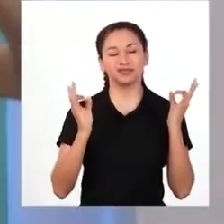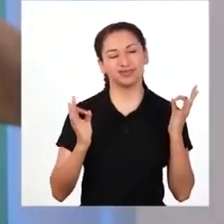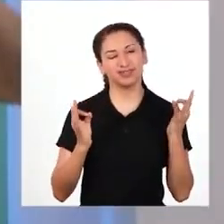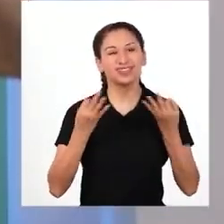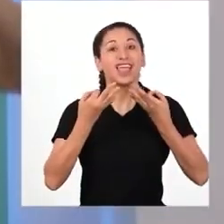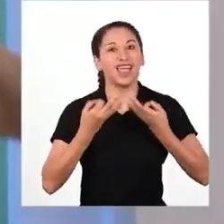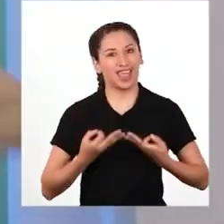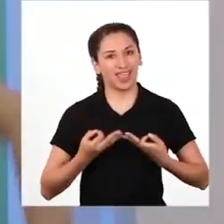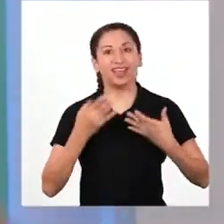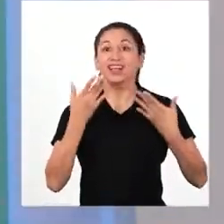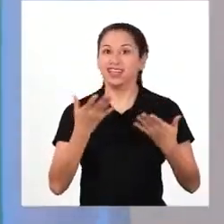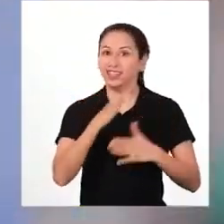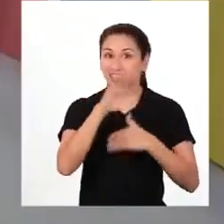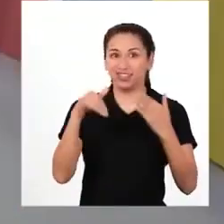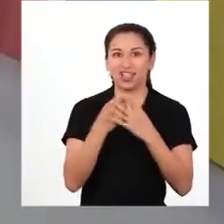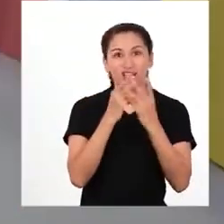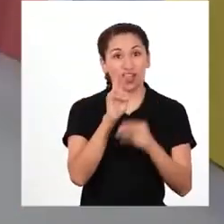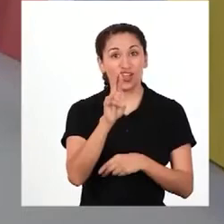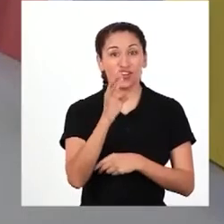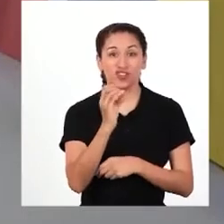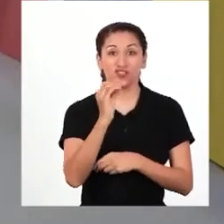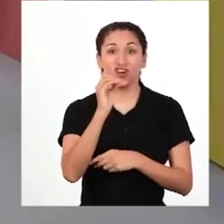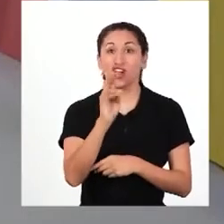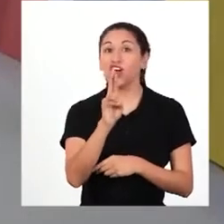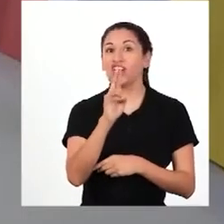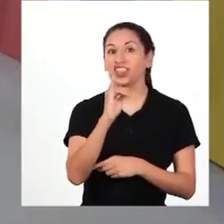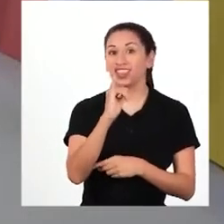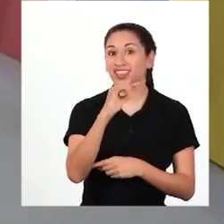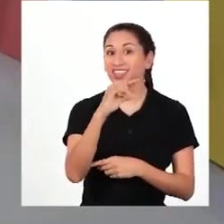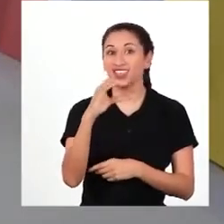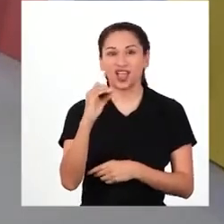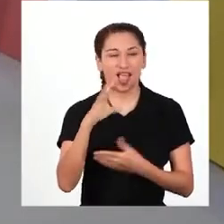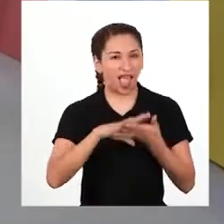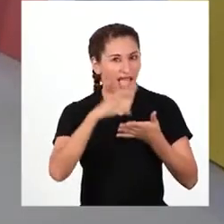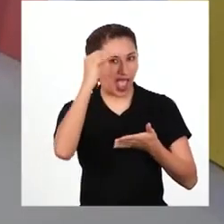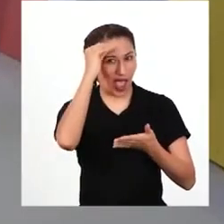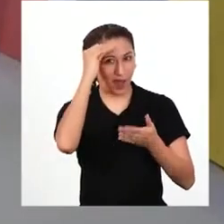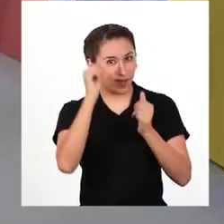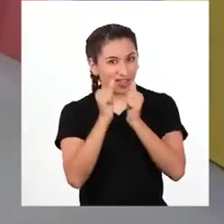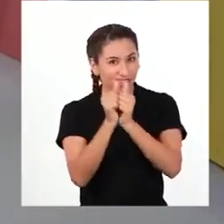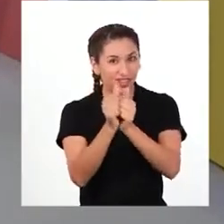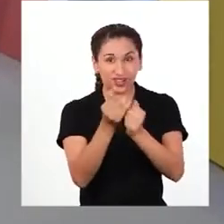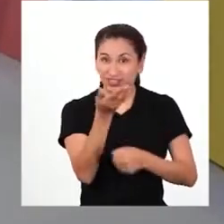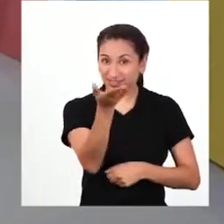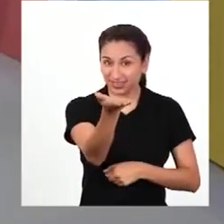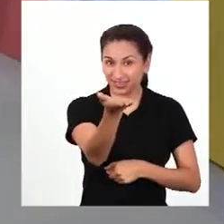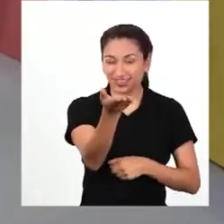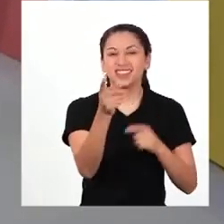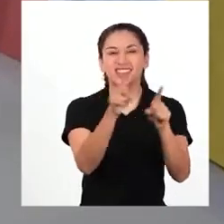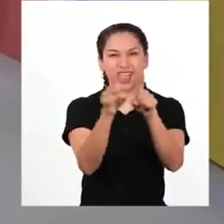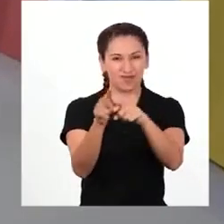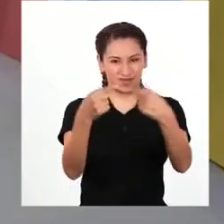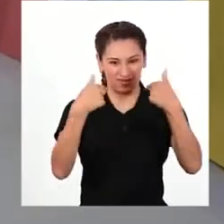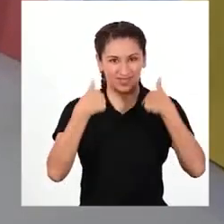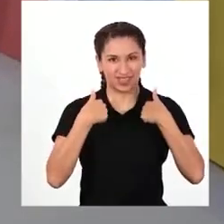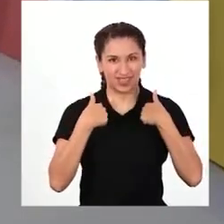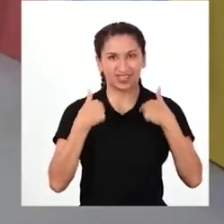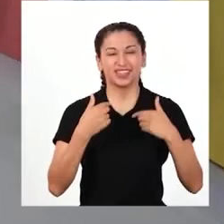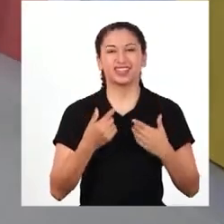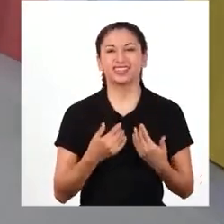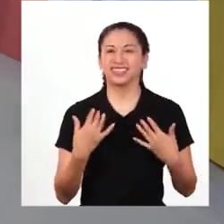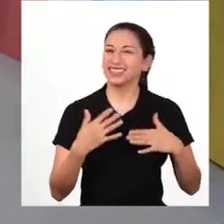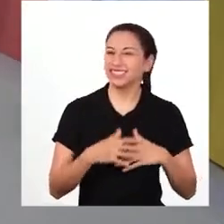Giancarlo. Relax, todos ellos son Rodrigo. Rodrigo aprende, Rodrigo aprende. Rodrigo aprende contigo